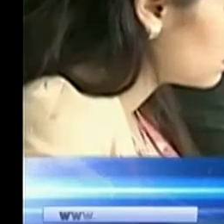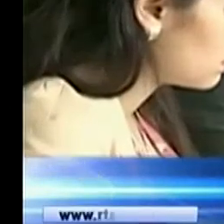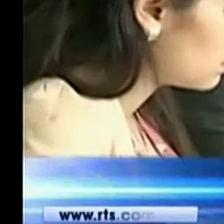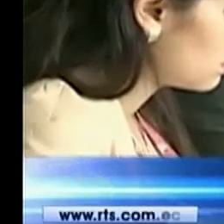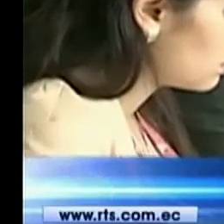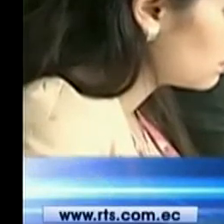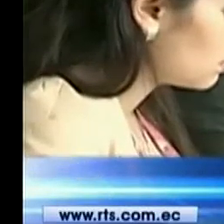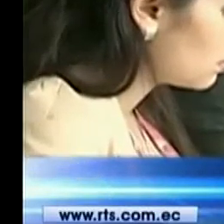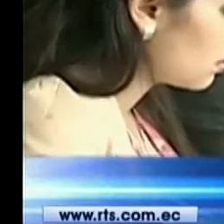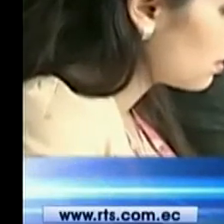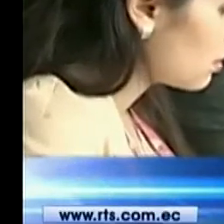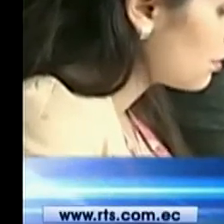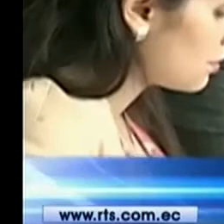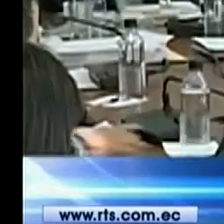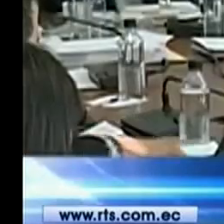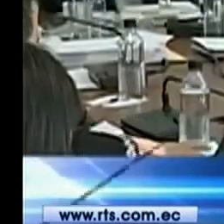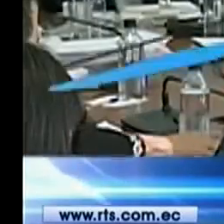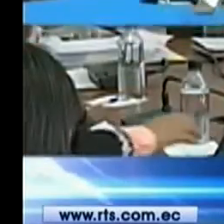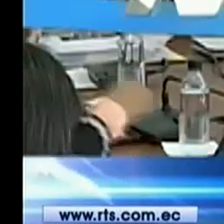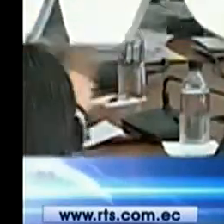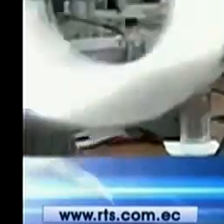que no ha cometido irregularidades.